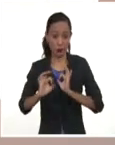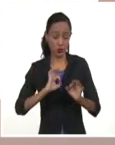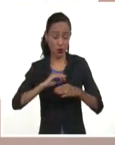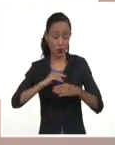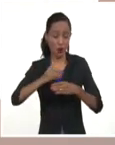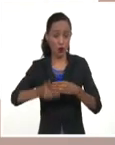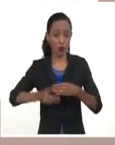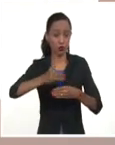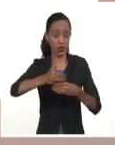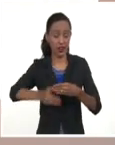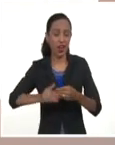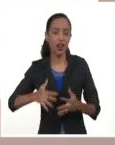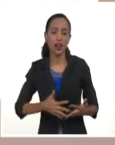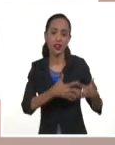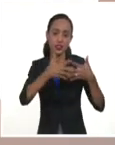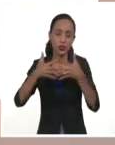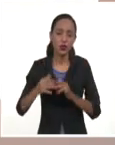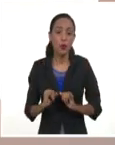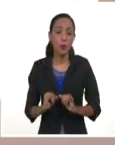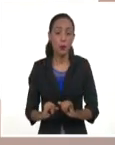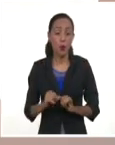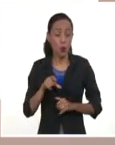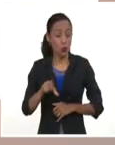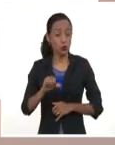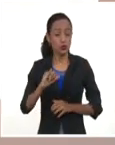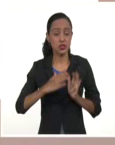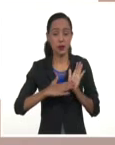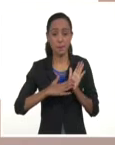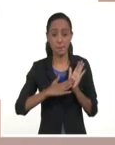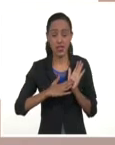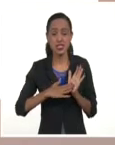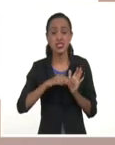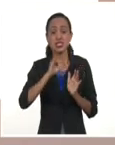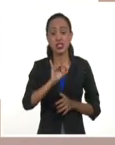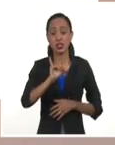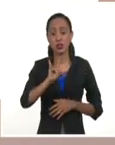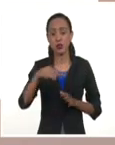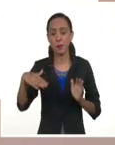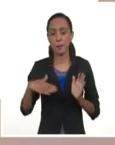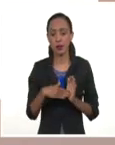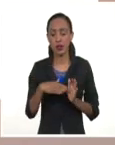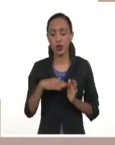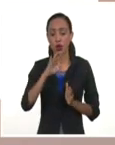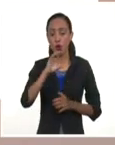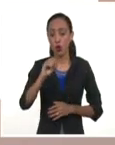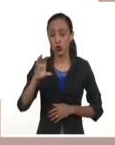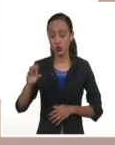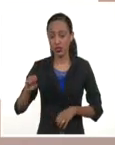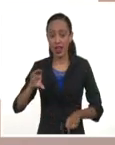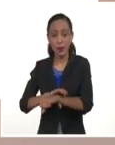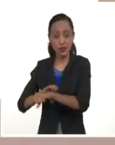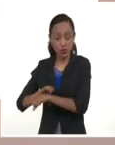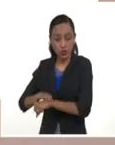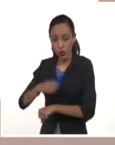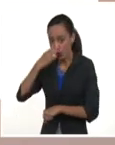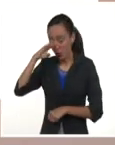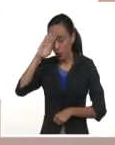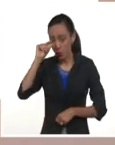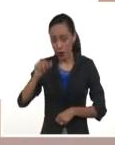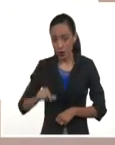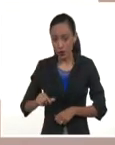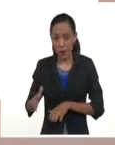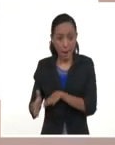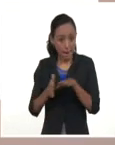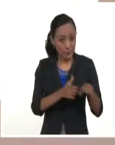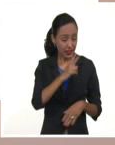Estados Unidos, en los últimos 6 meses se produjeron 79.800 detenciones de cubanos. Por su parte, las